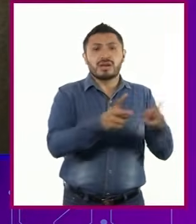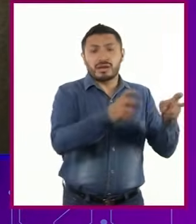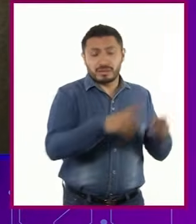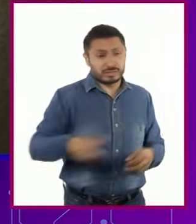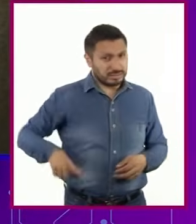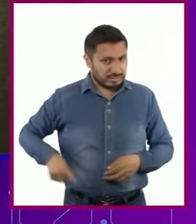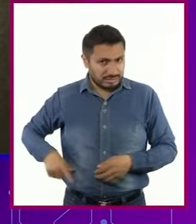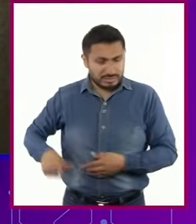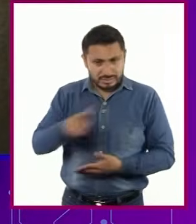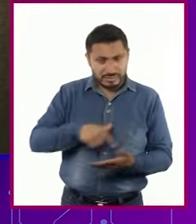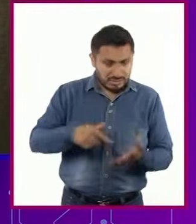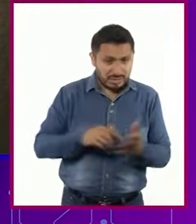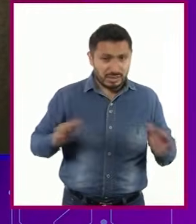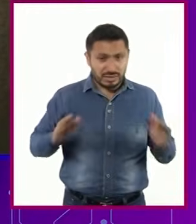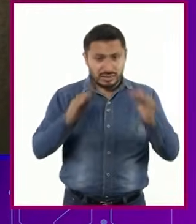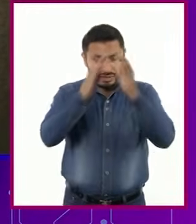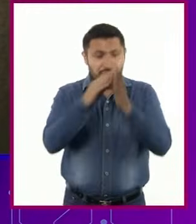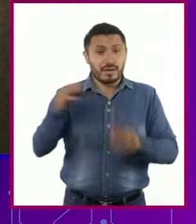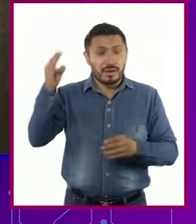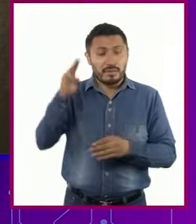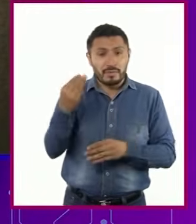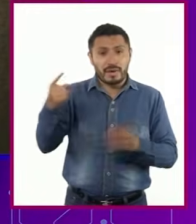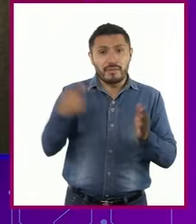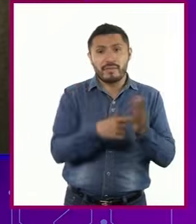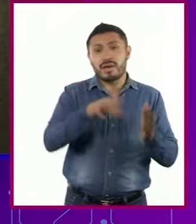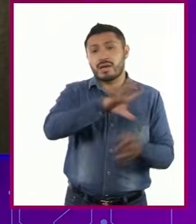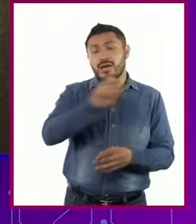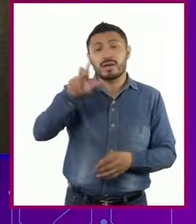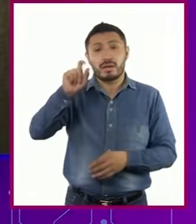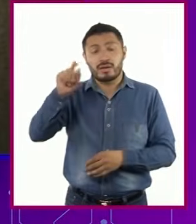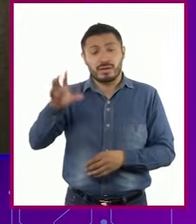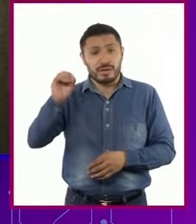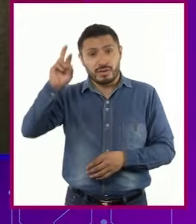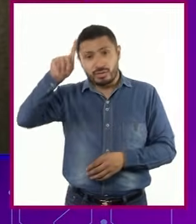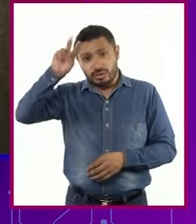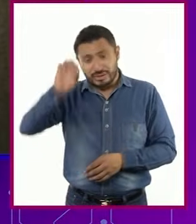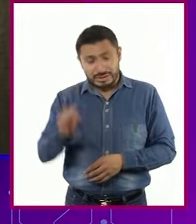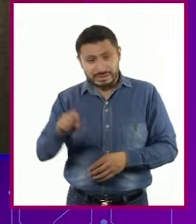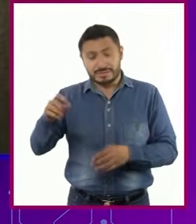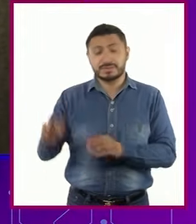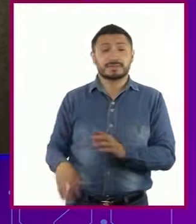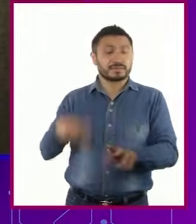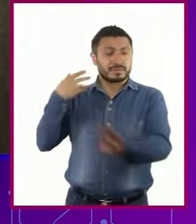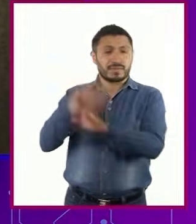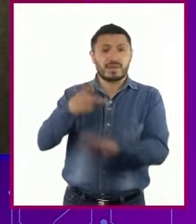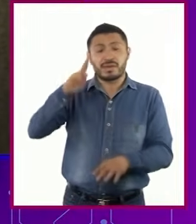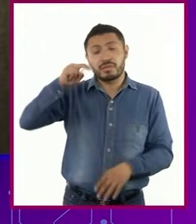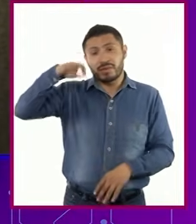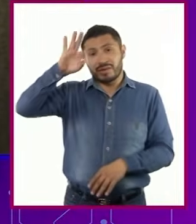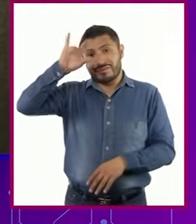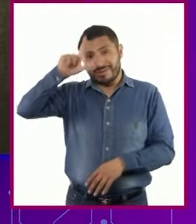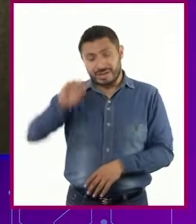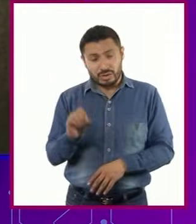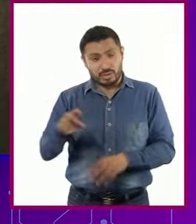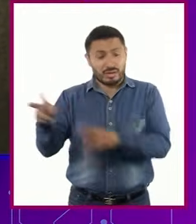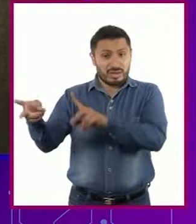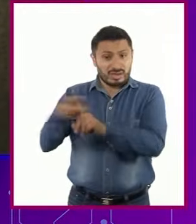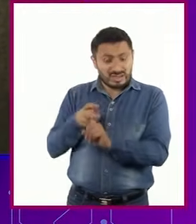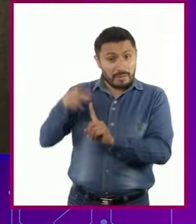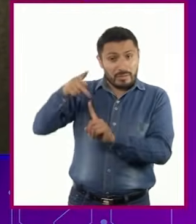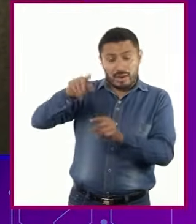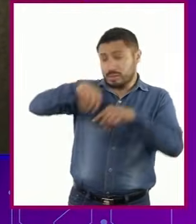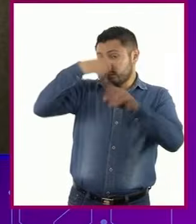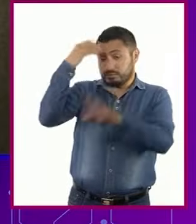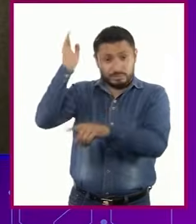En mayo de 1520, Cortés salió a enfrentar a Pánfilo de Narváez, quien lo iba a arrestar, pero como lo